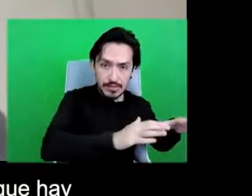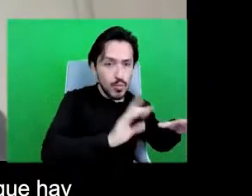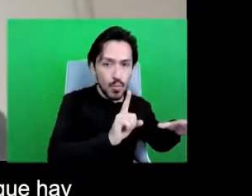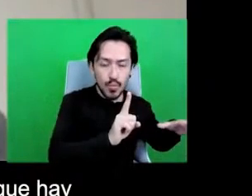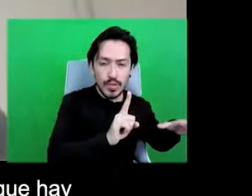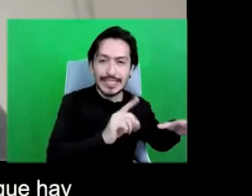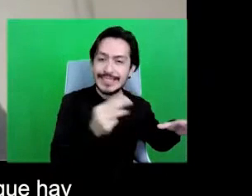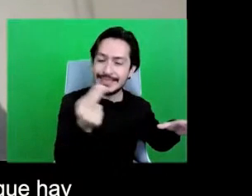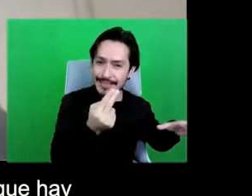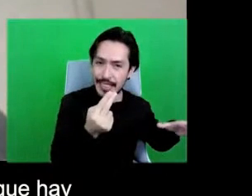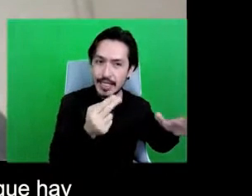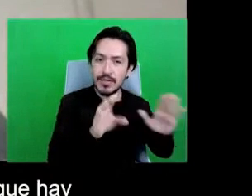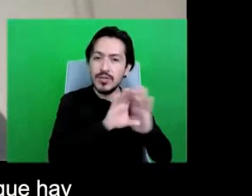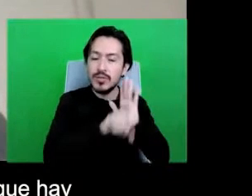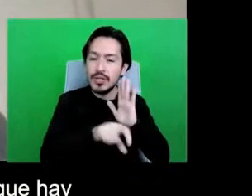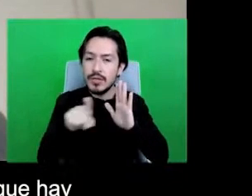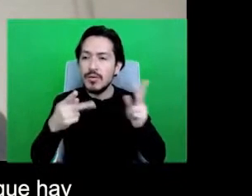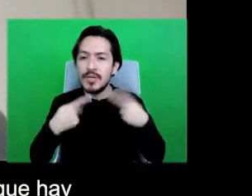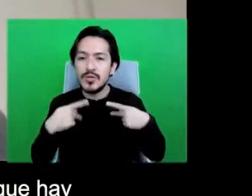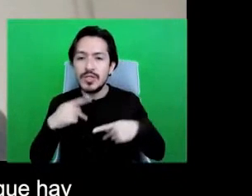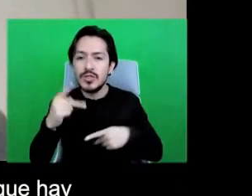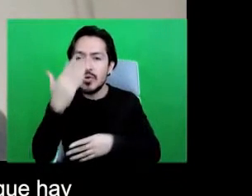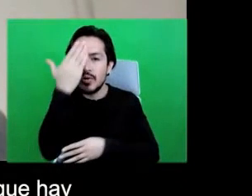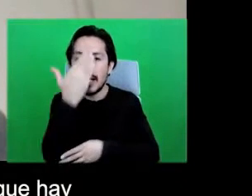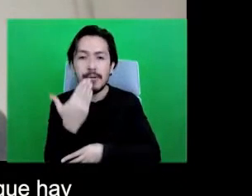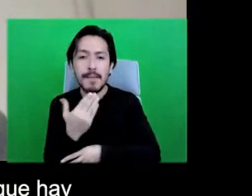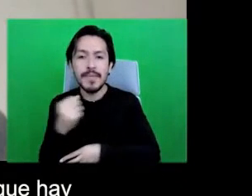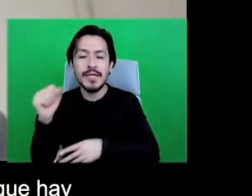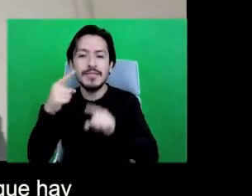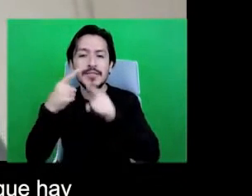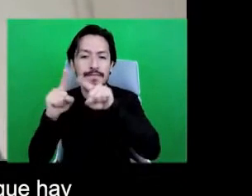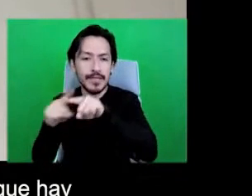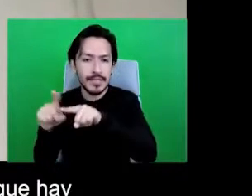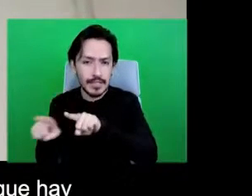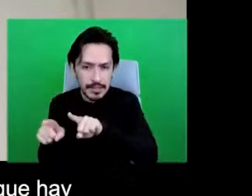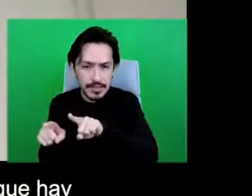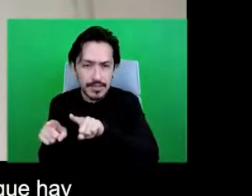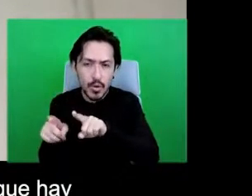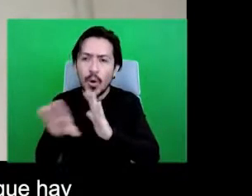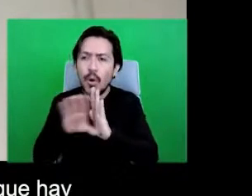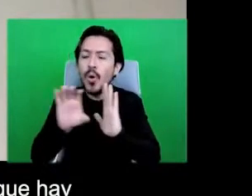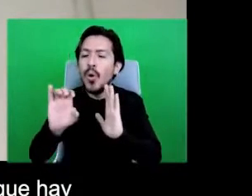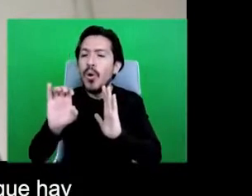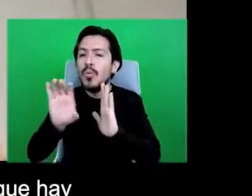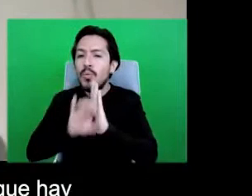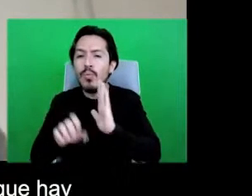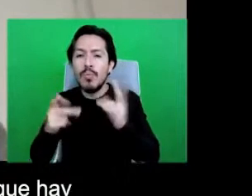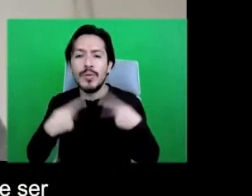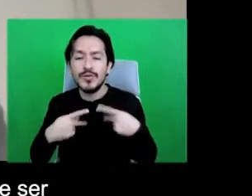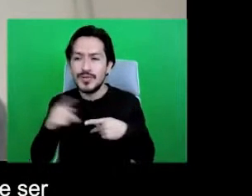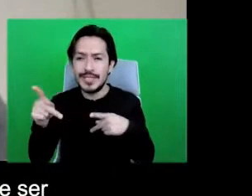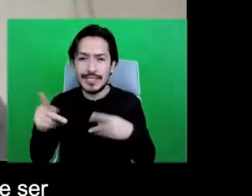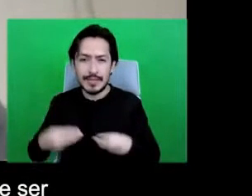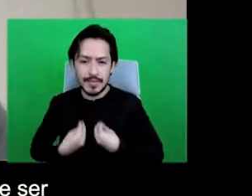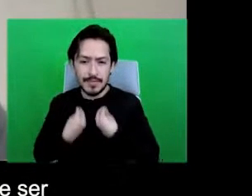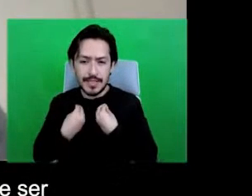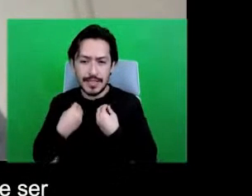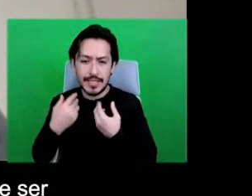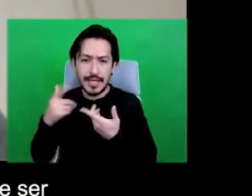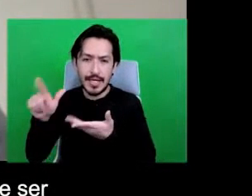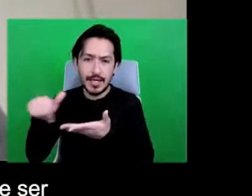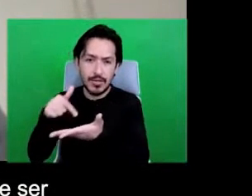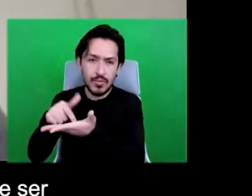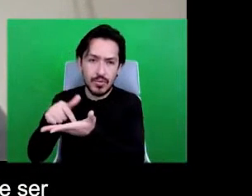diferentes capacidades que nosotros, que hay personas que viven en municipios alejados y que hay un grado